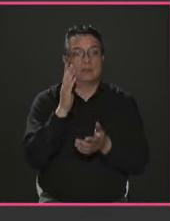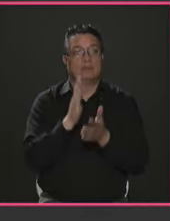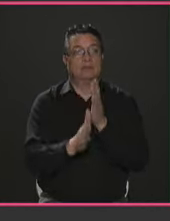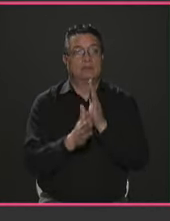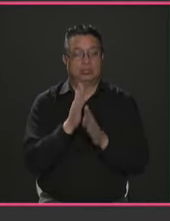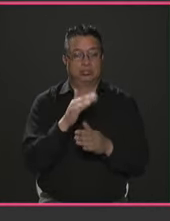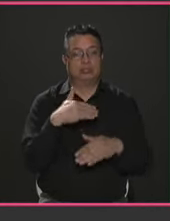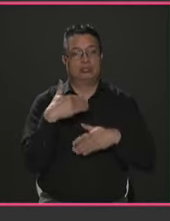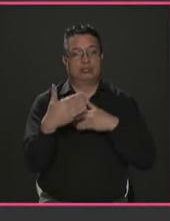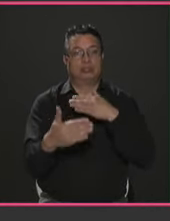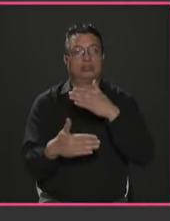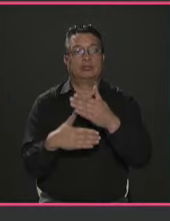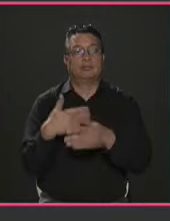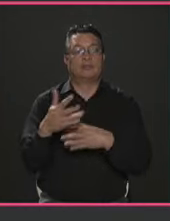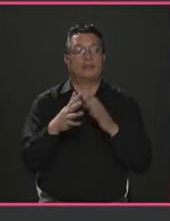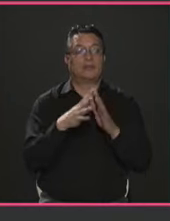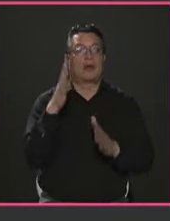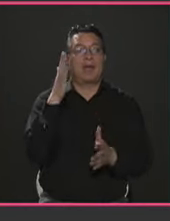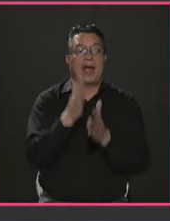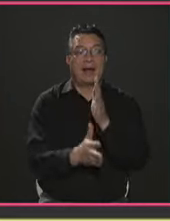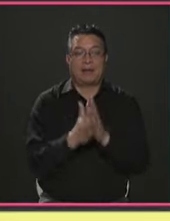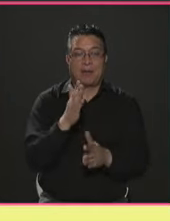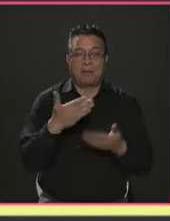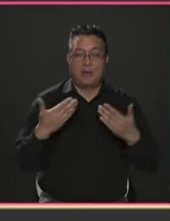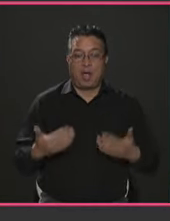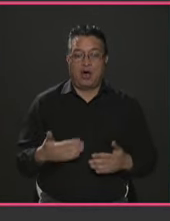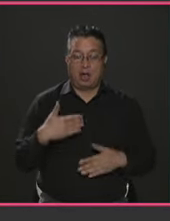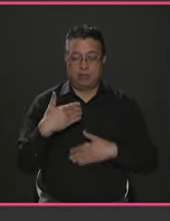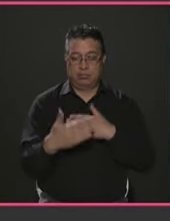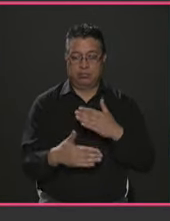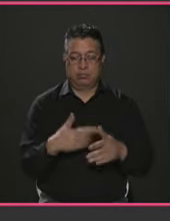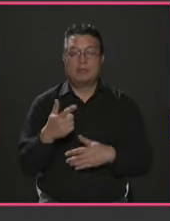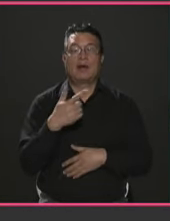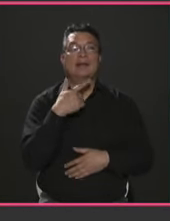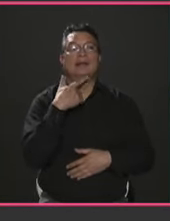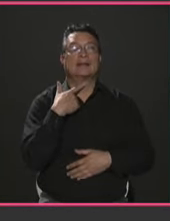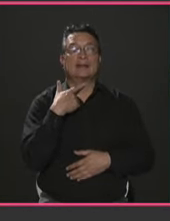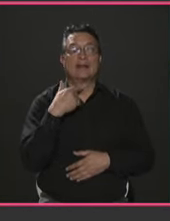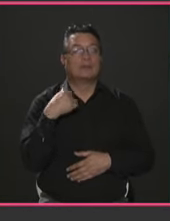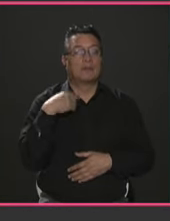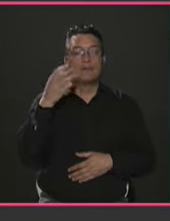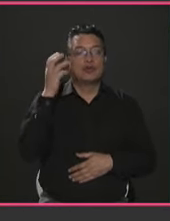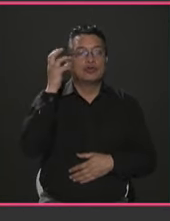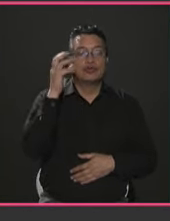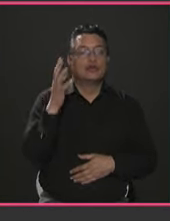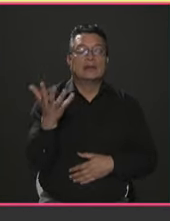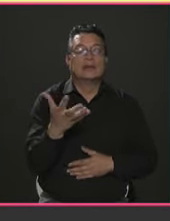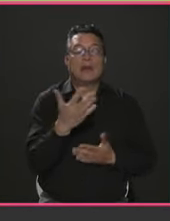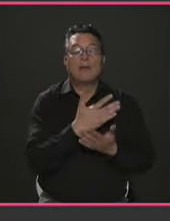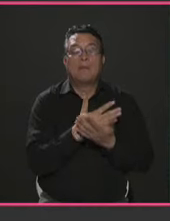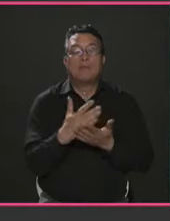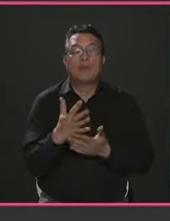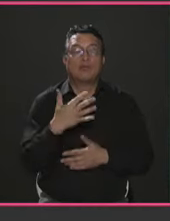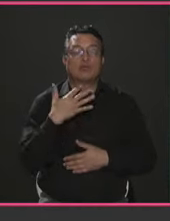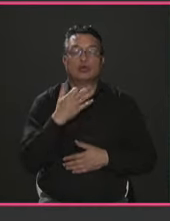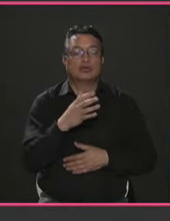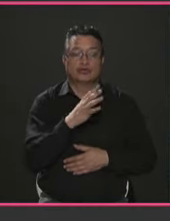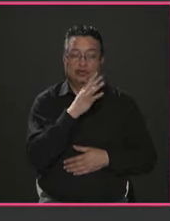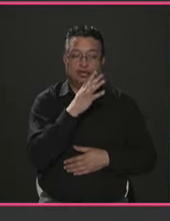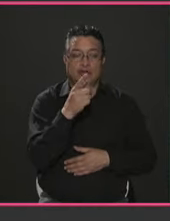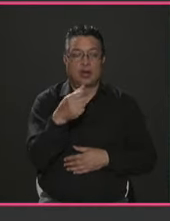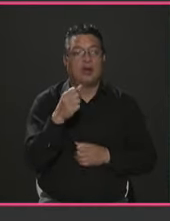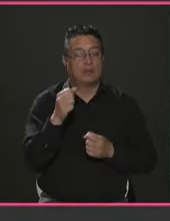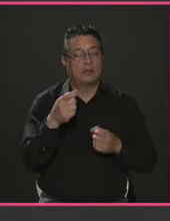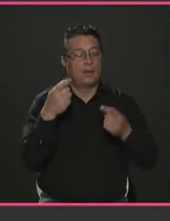pueden ver Acá está pasando un poco más rápidamente y es interesante no entendemos realmente Por qué está pasando esto pero podemos